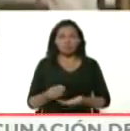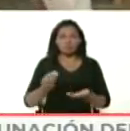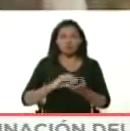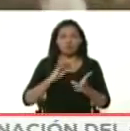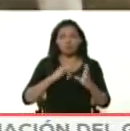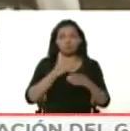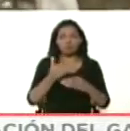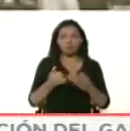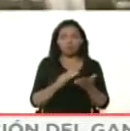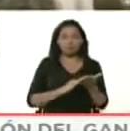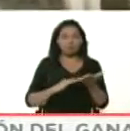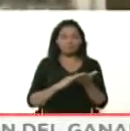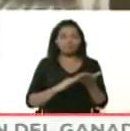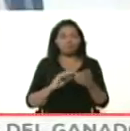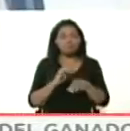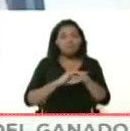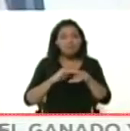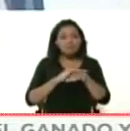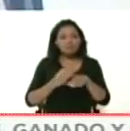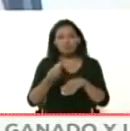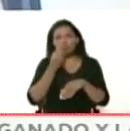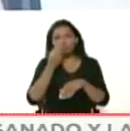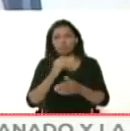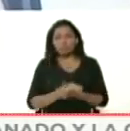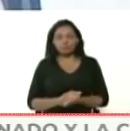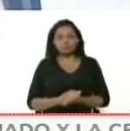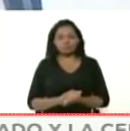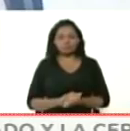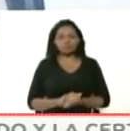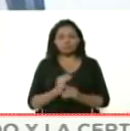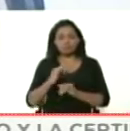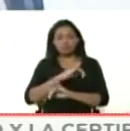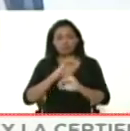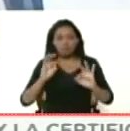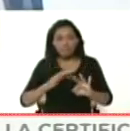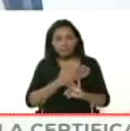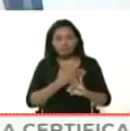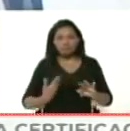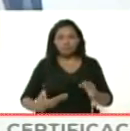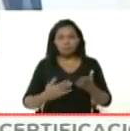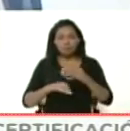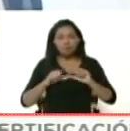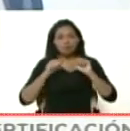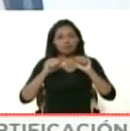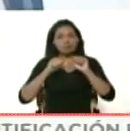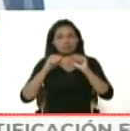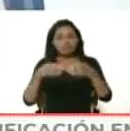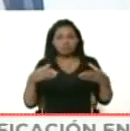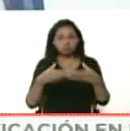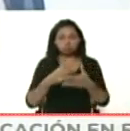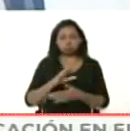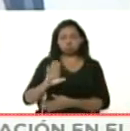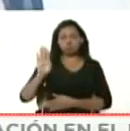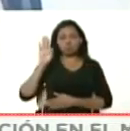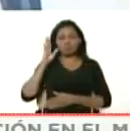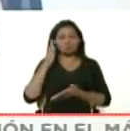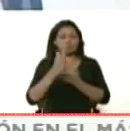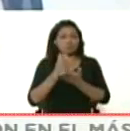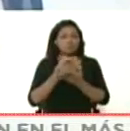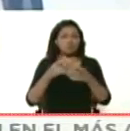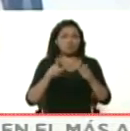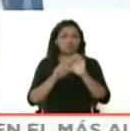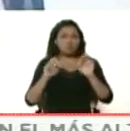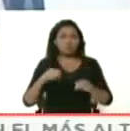el Ministerio de Alimentación. Así es que, presidente, nosotros vamos a seguir con el compromiso de siempre,